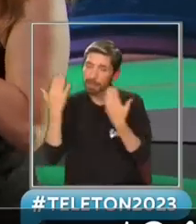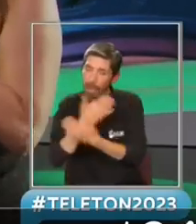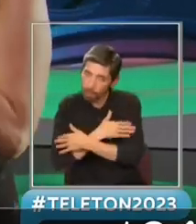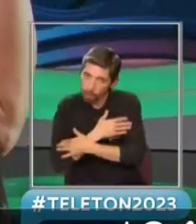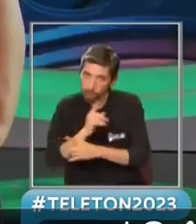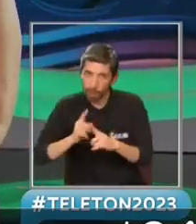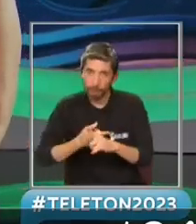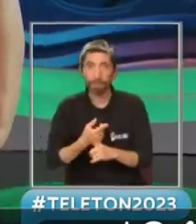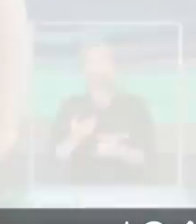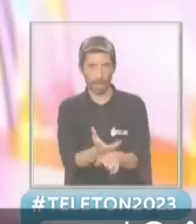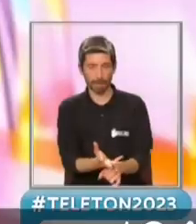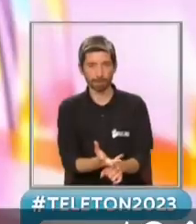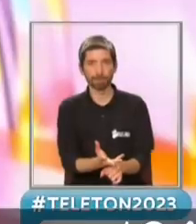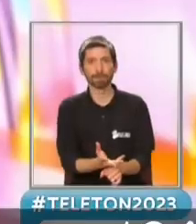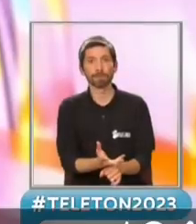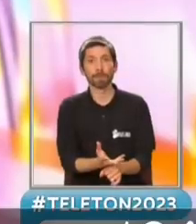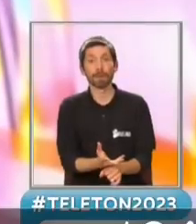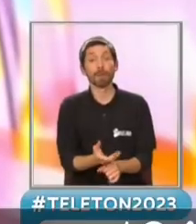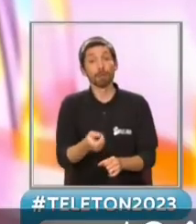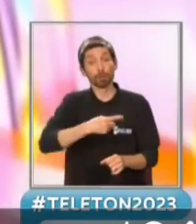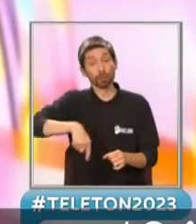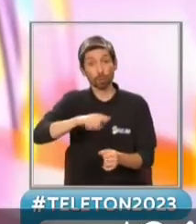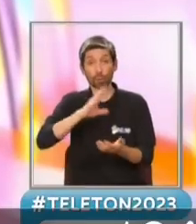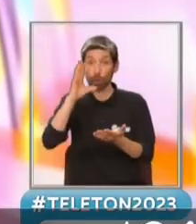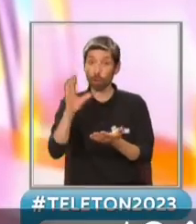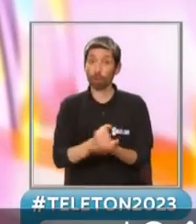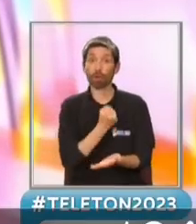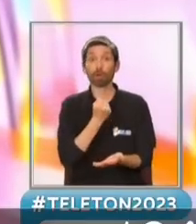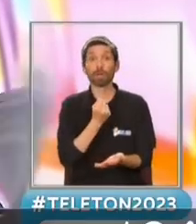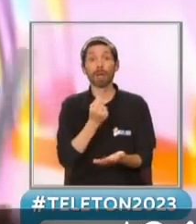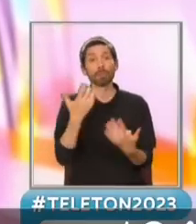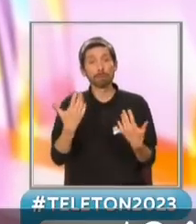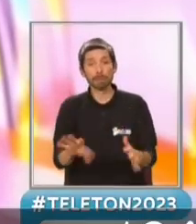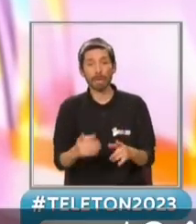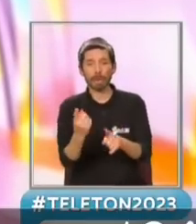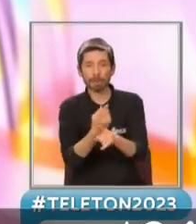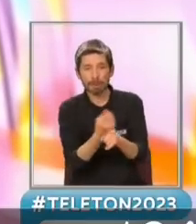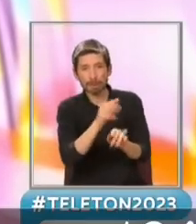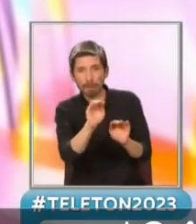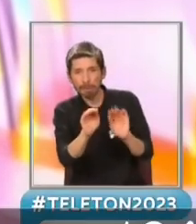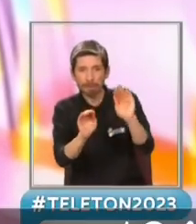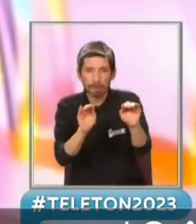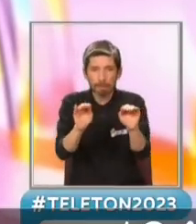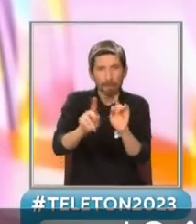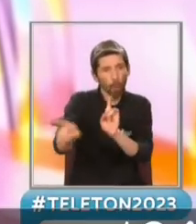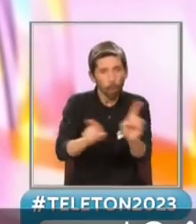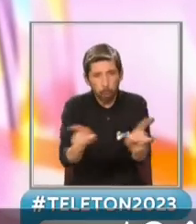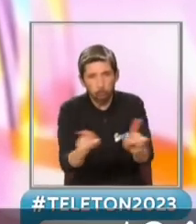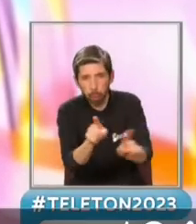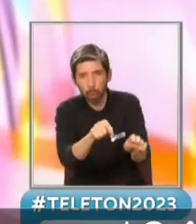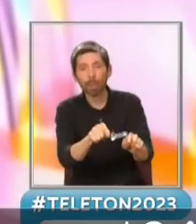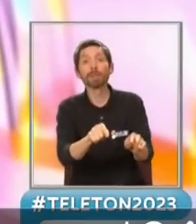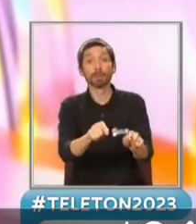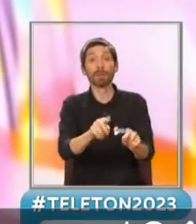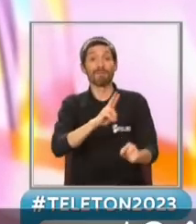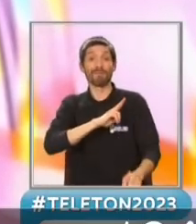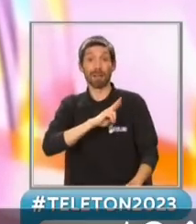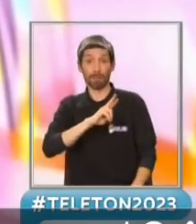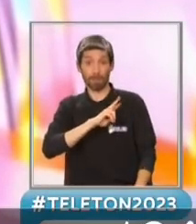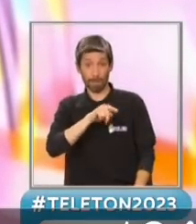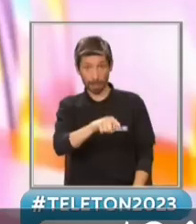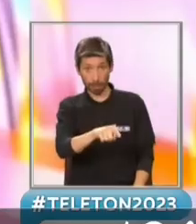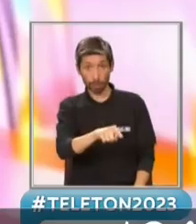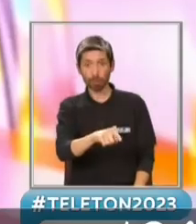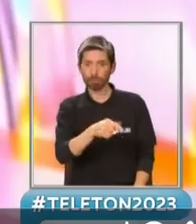un importante anuncio. Logramos, después de conversar y mover todo lo que había que mover, que Valparaíso